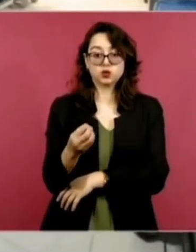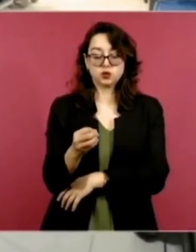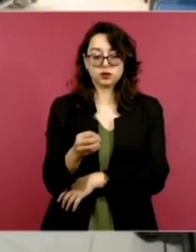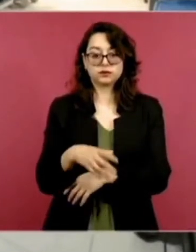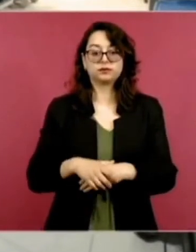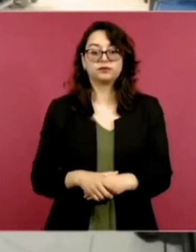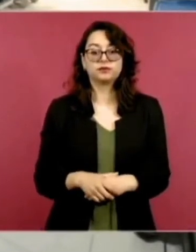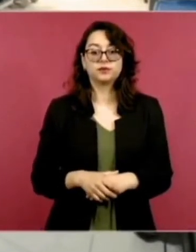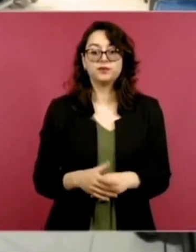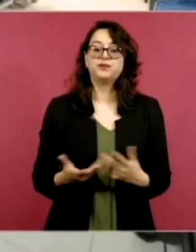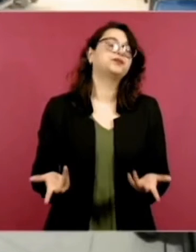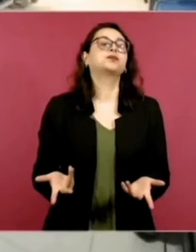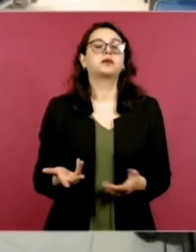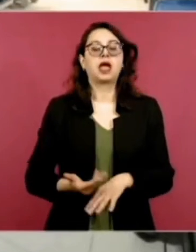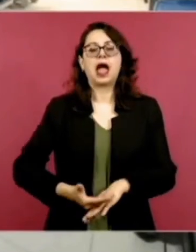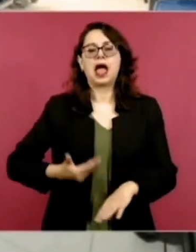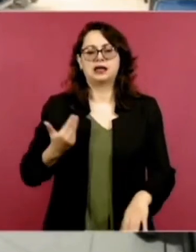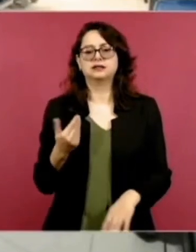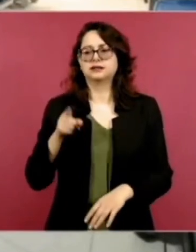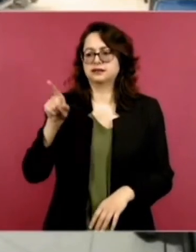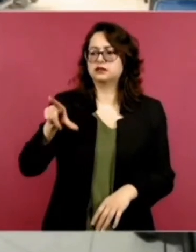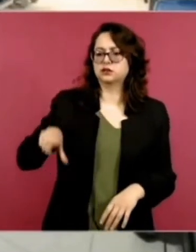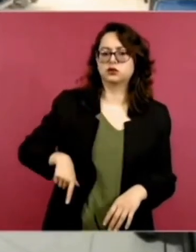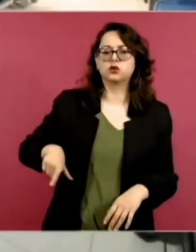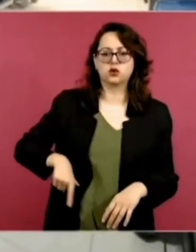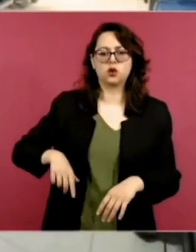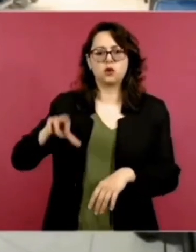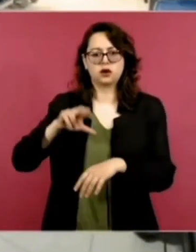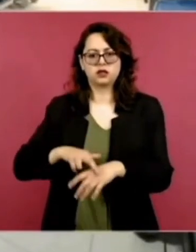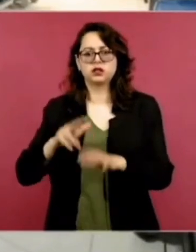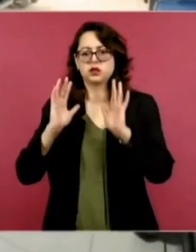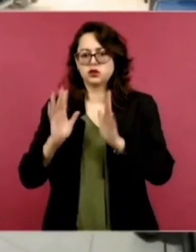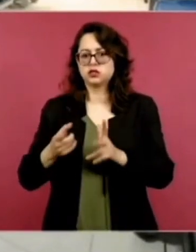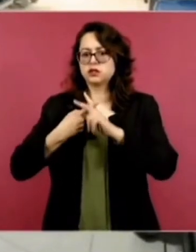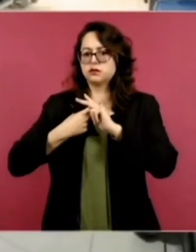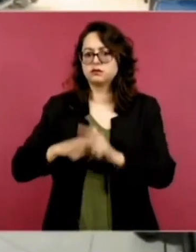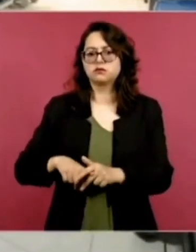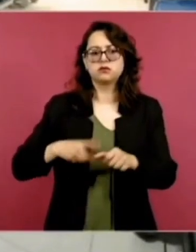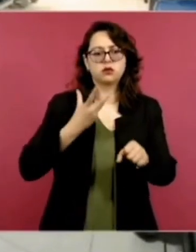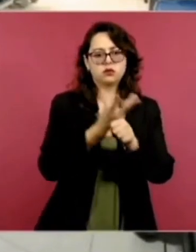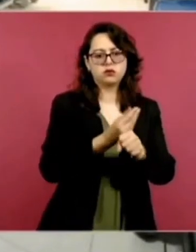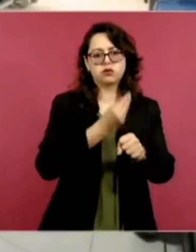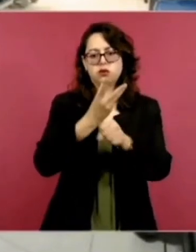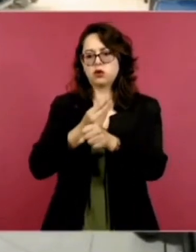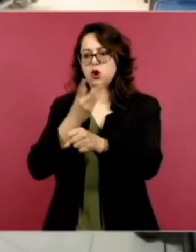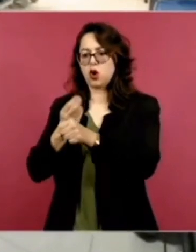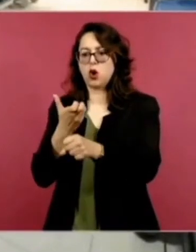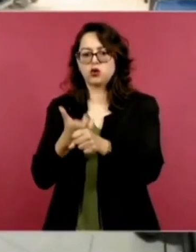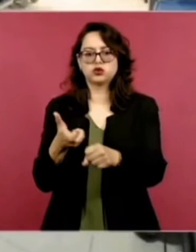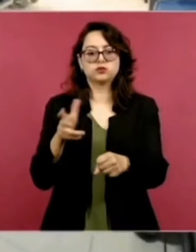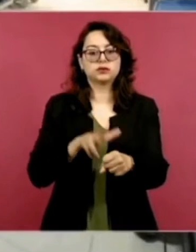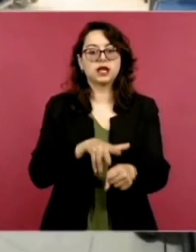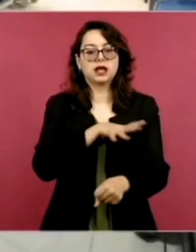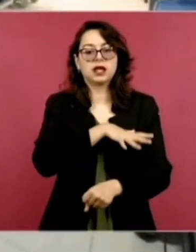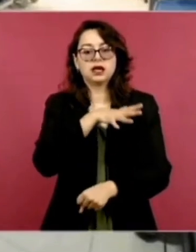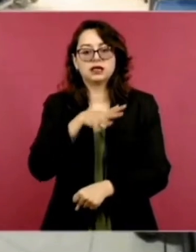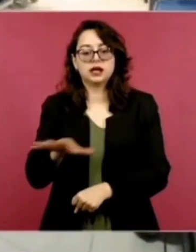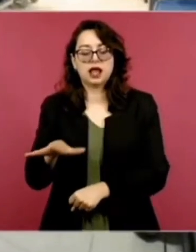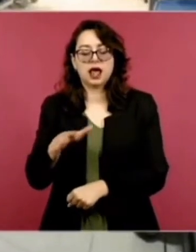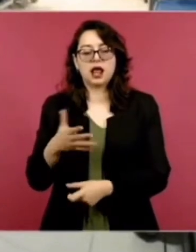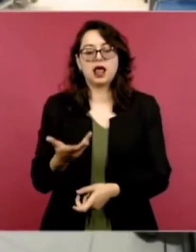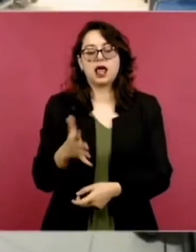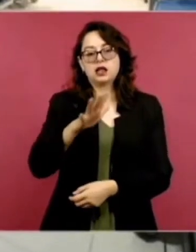y mantenimiento antes de la firma del convenio en uno de los 61 hospitales, en particular el Hospital General Zona Norte